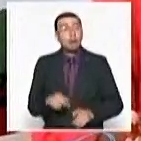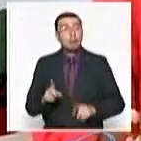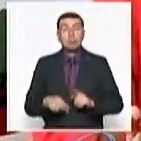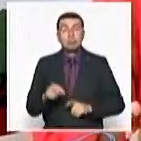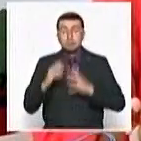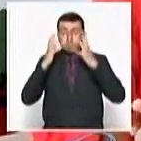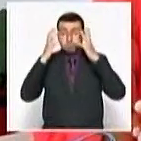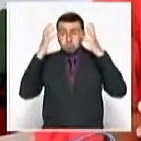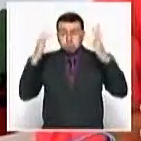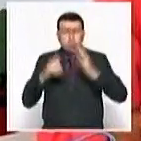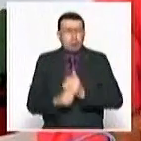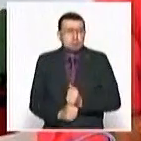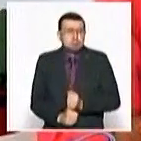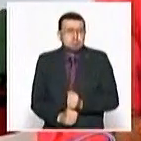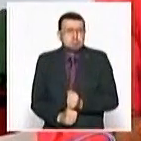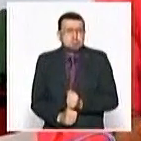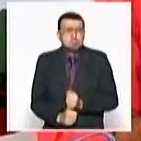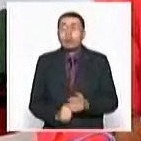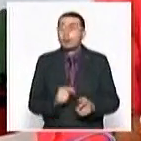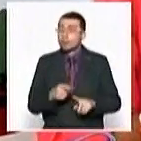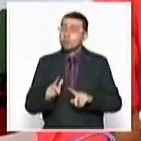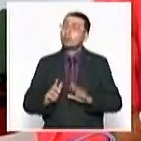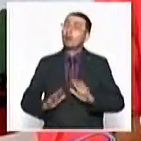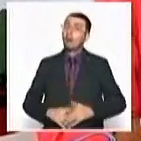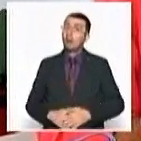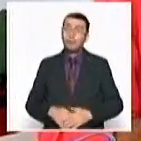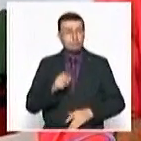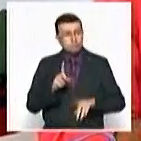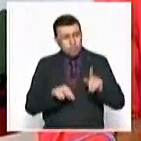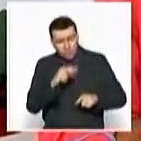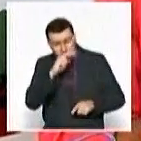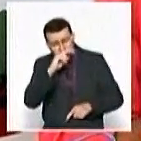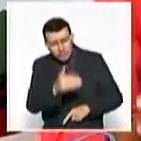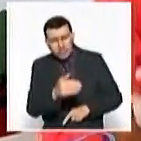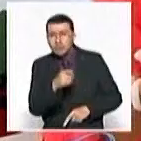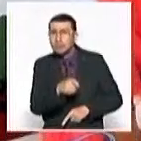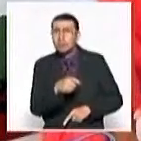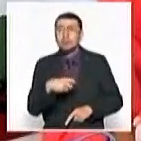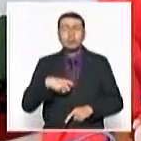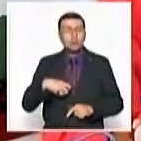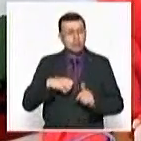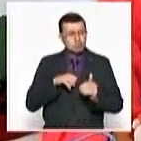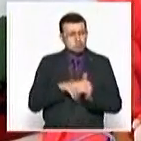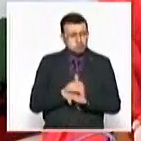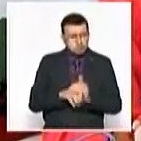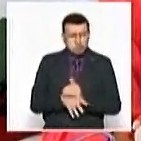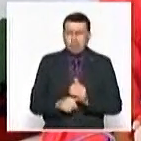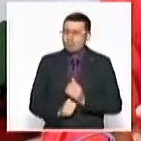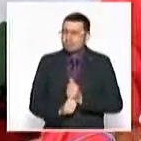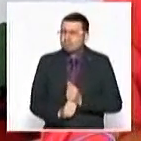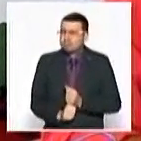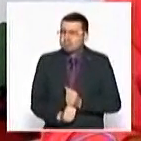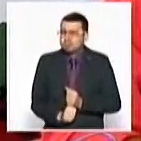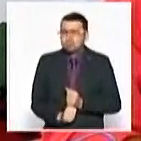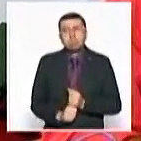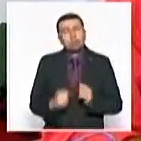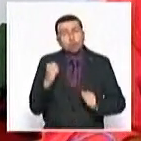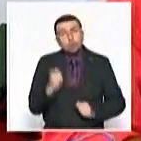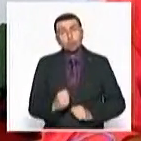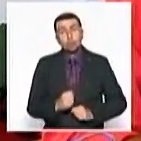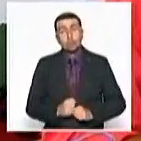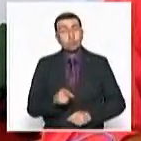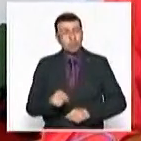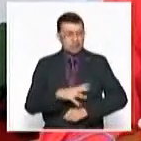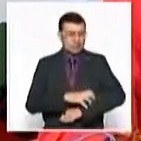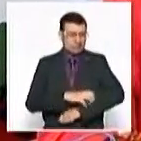estalla, se pone, los niños les da deposiciones muy duras, empiezan a hacer